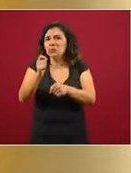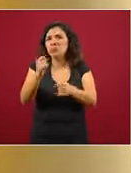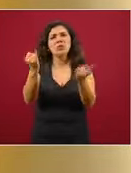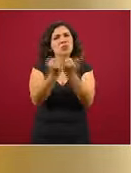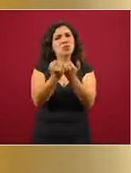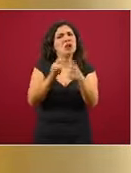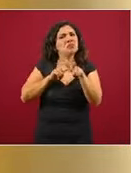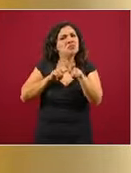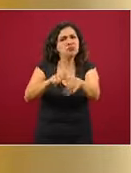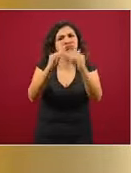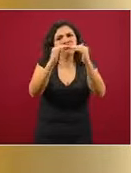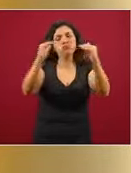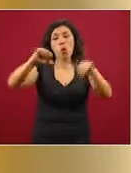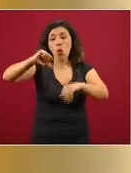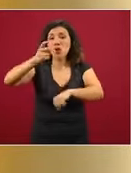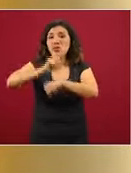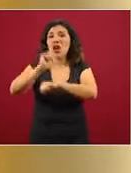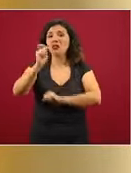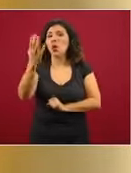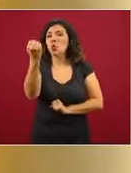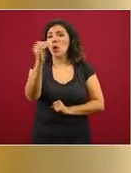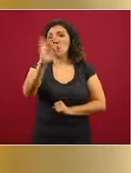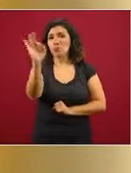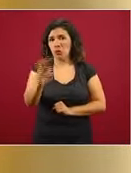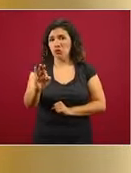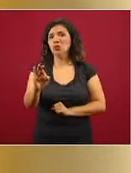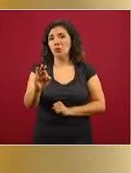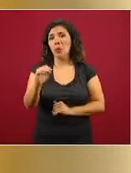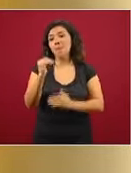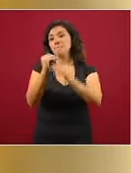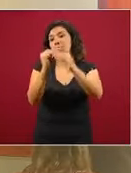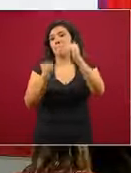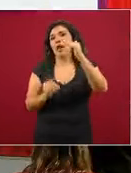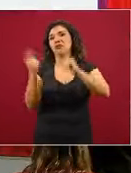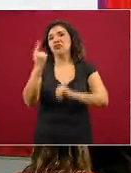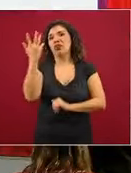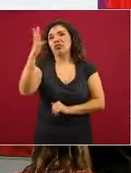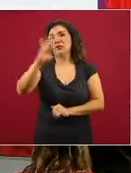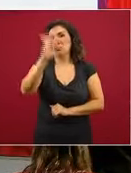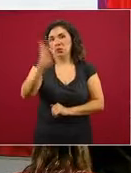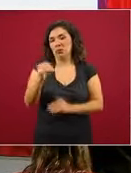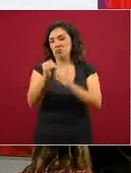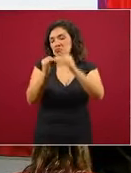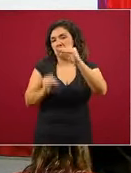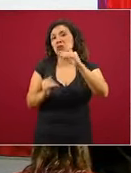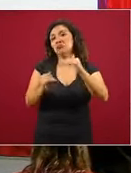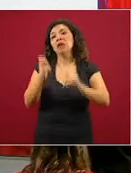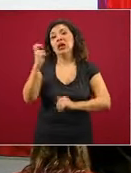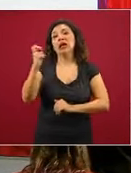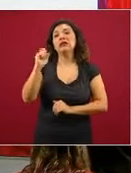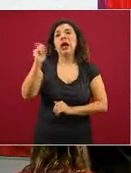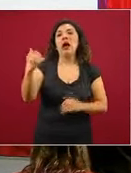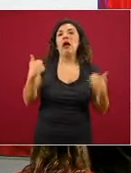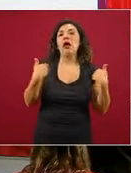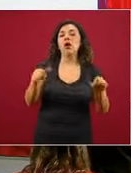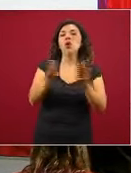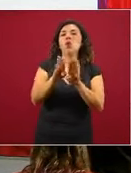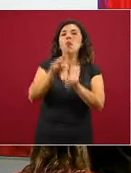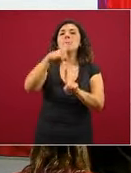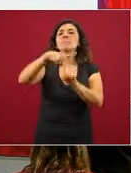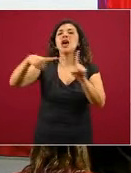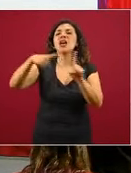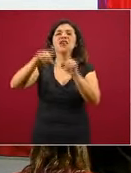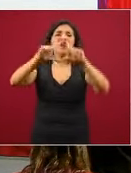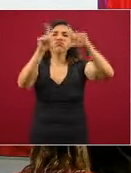estable, el día de hoy es 9%, está por debajo del 10%, y representa lógicamente esa media